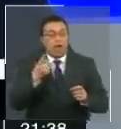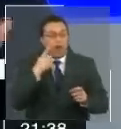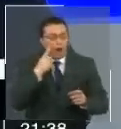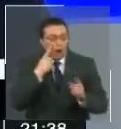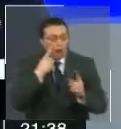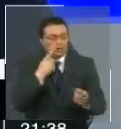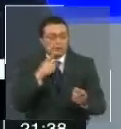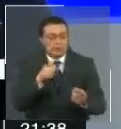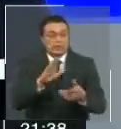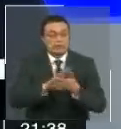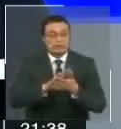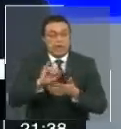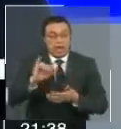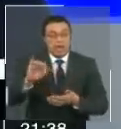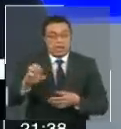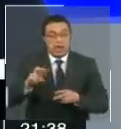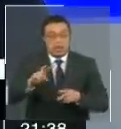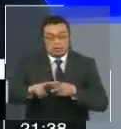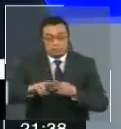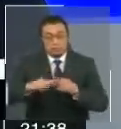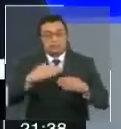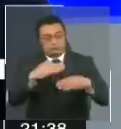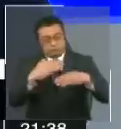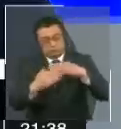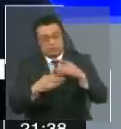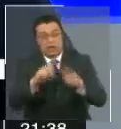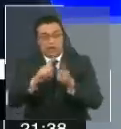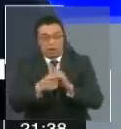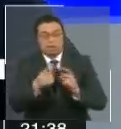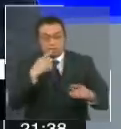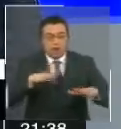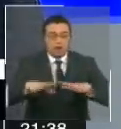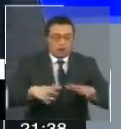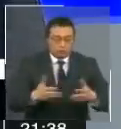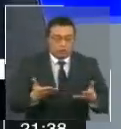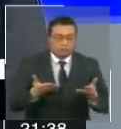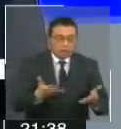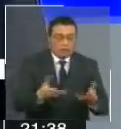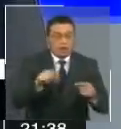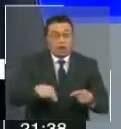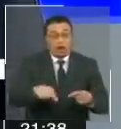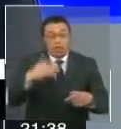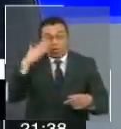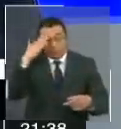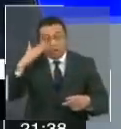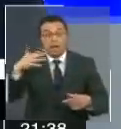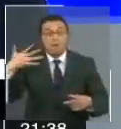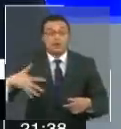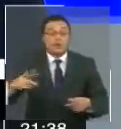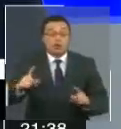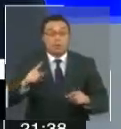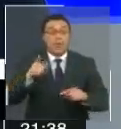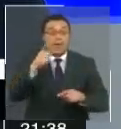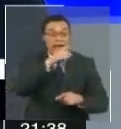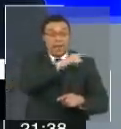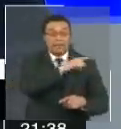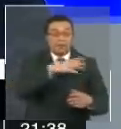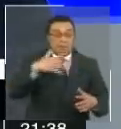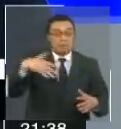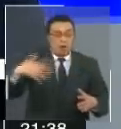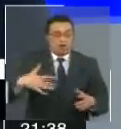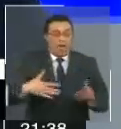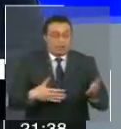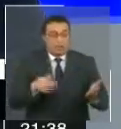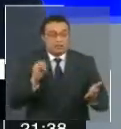que el general Cheire habrá hecho durante la transición, habrá hecho gestos que hoy día a lo mejor no son tan relevantes, pero en ese momento sí fueron muy